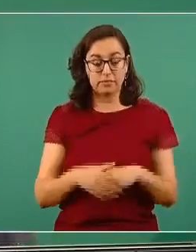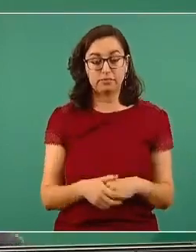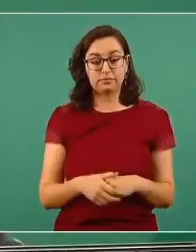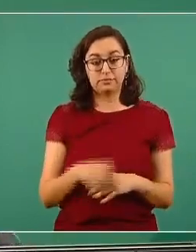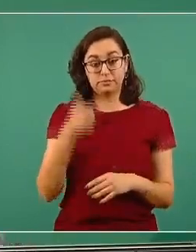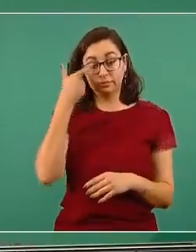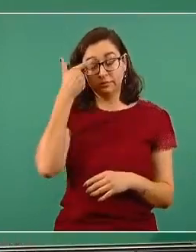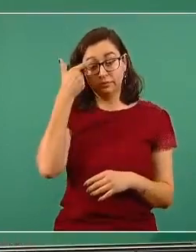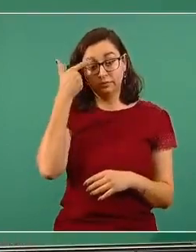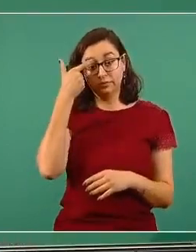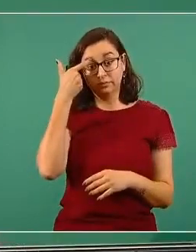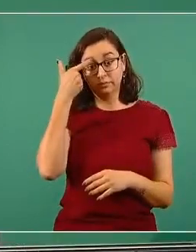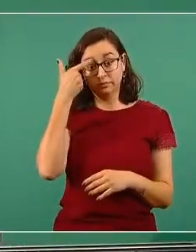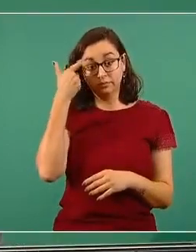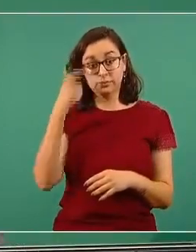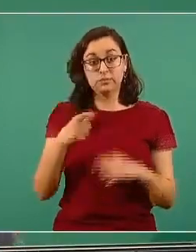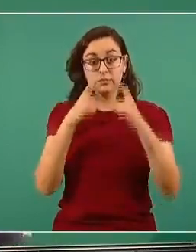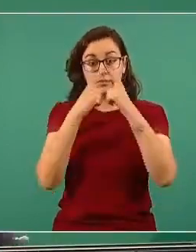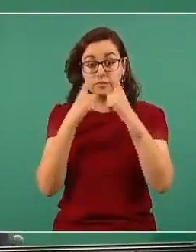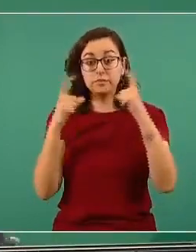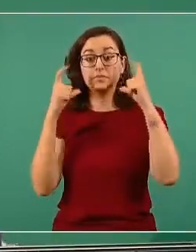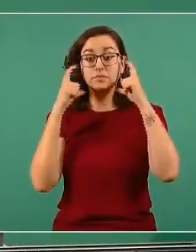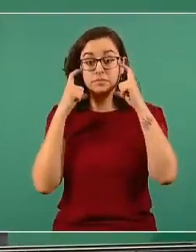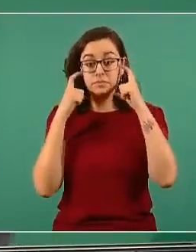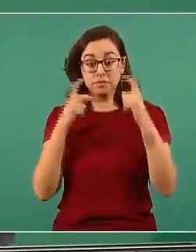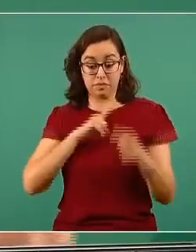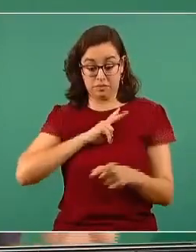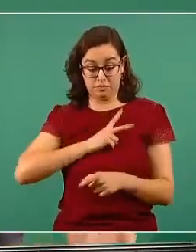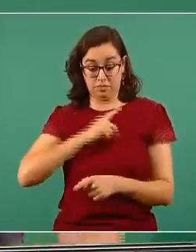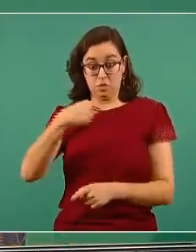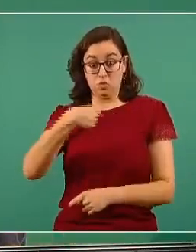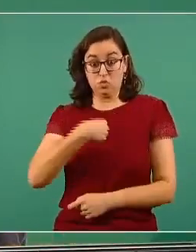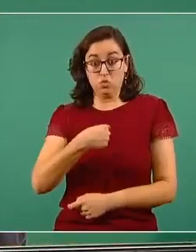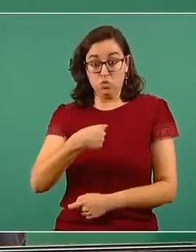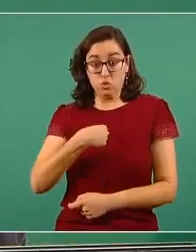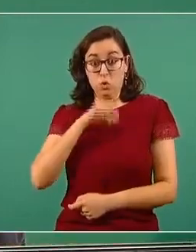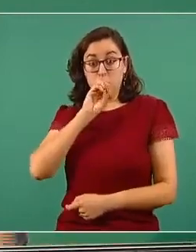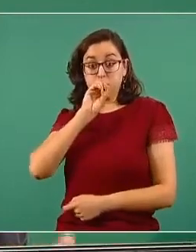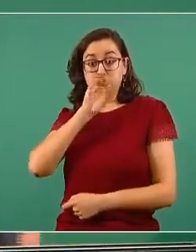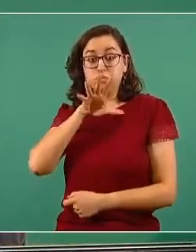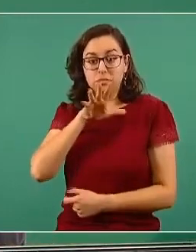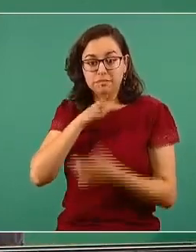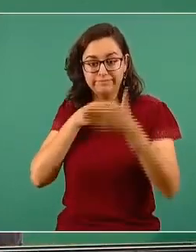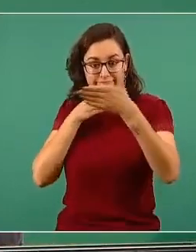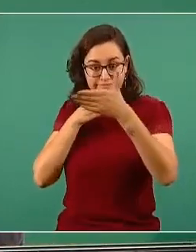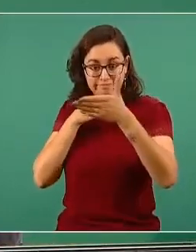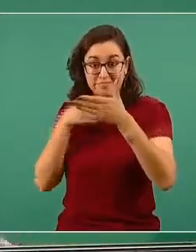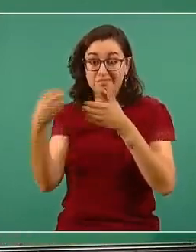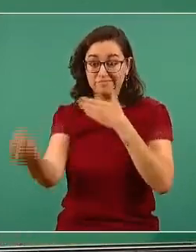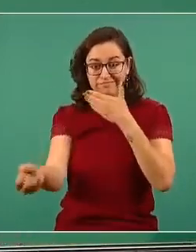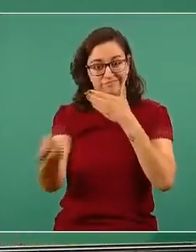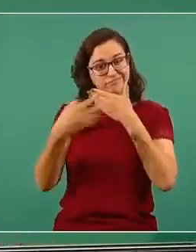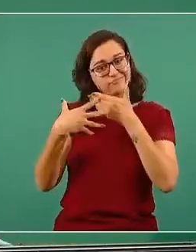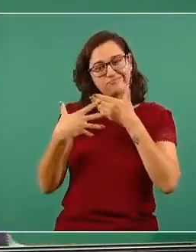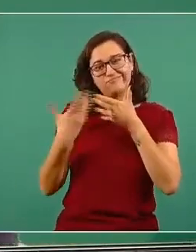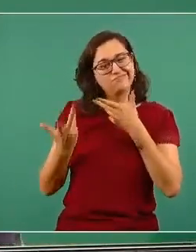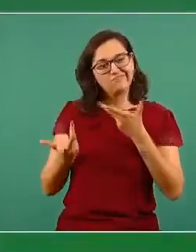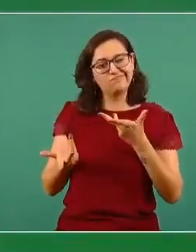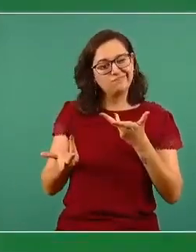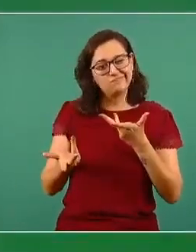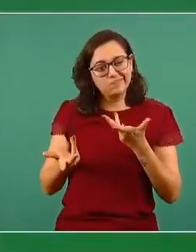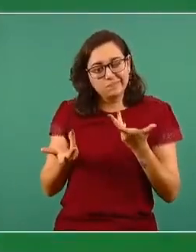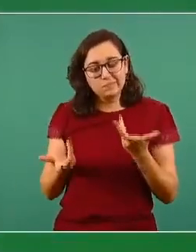es para evitar la salida, no tanto la llegada de los virus, y el lavado continuo de manos, el estornudo de